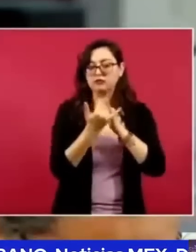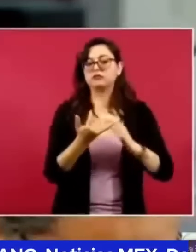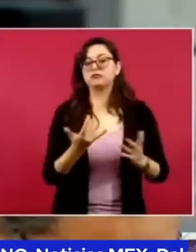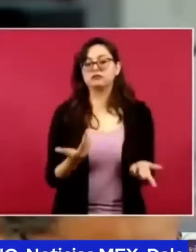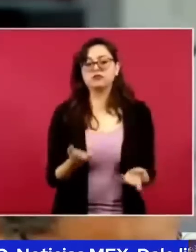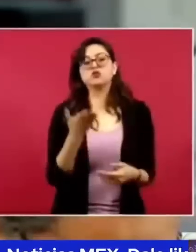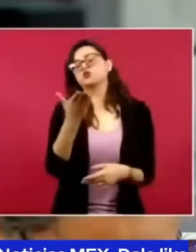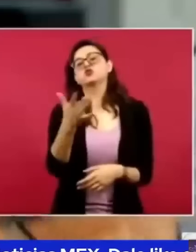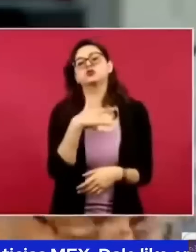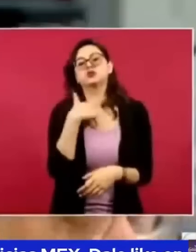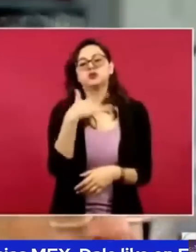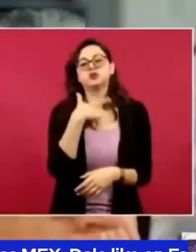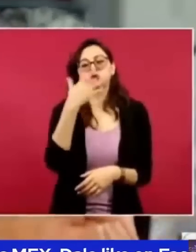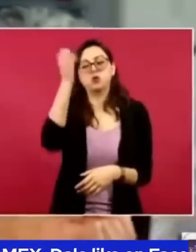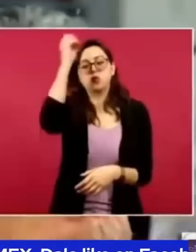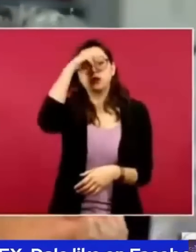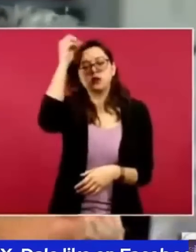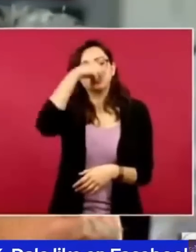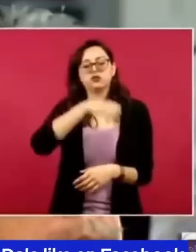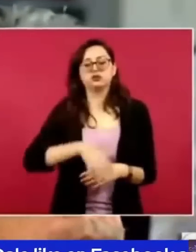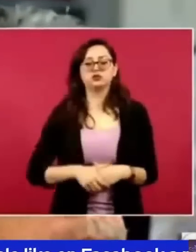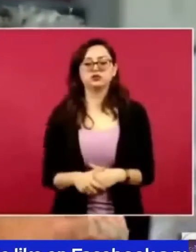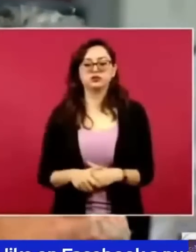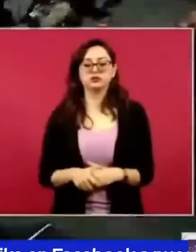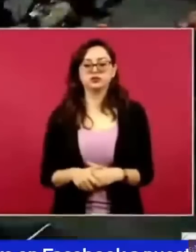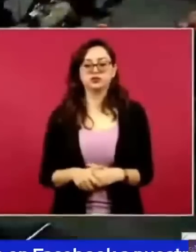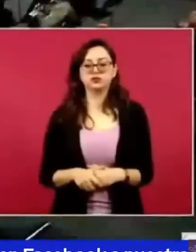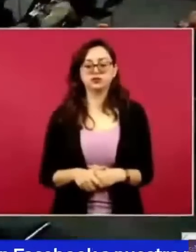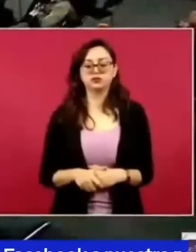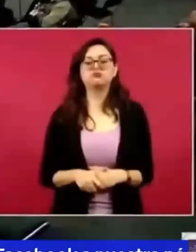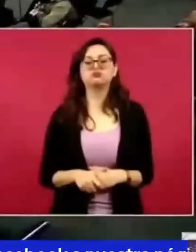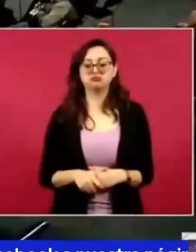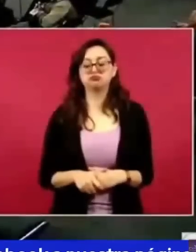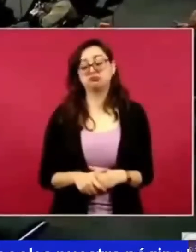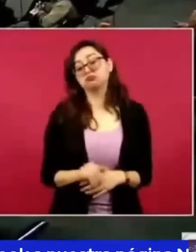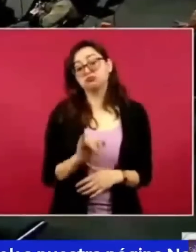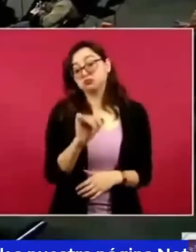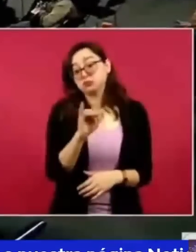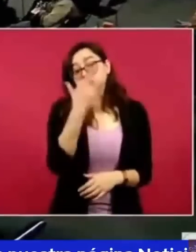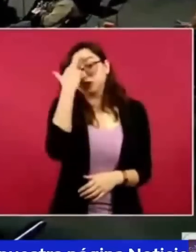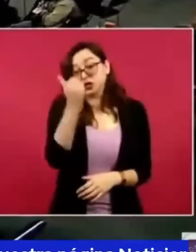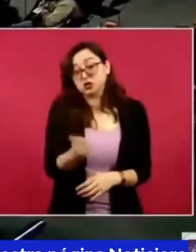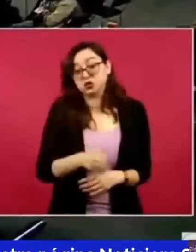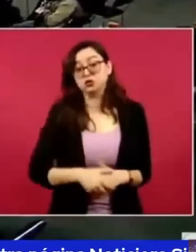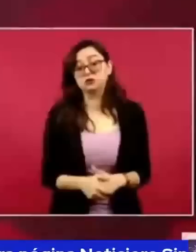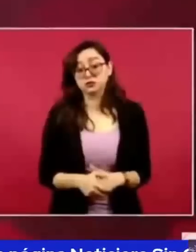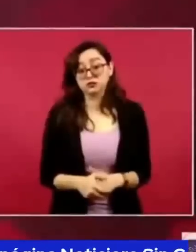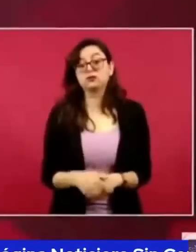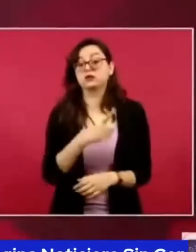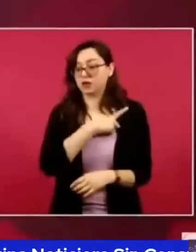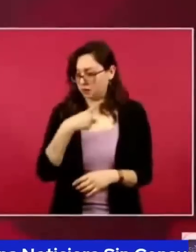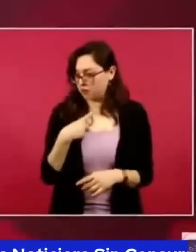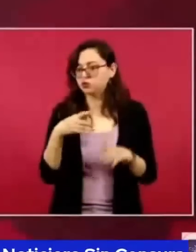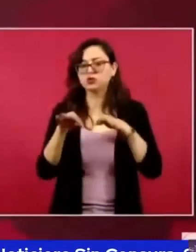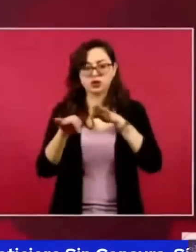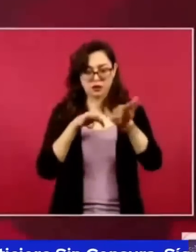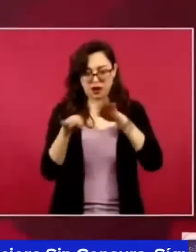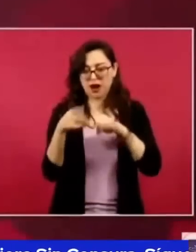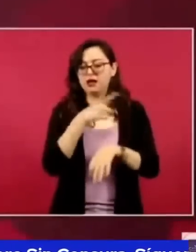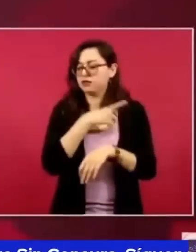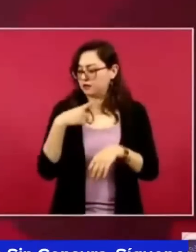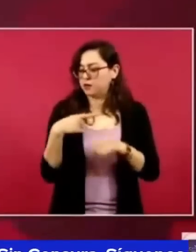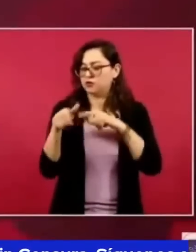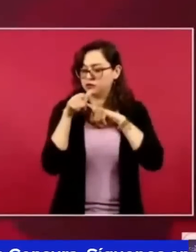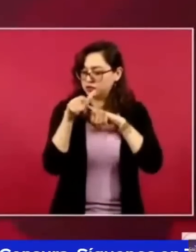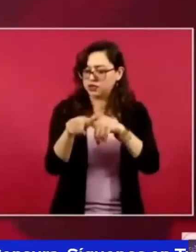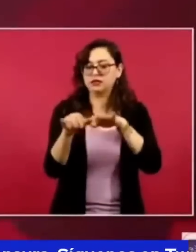su opinión al respecto de este tema, presidente? Pues que hay que seguir trabajando, tiene razón, para evitar